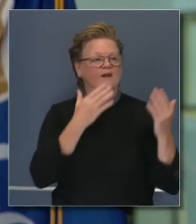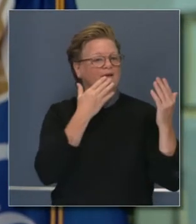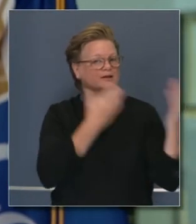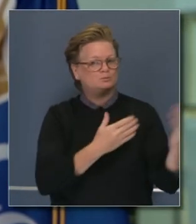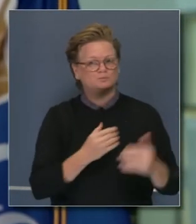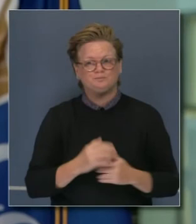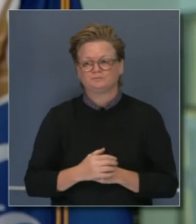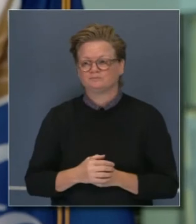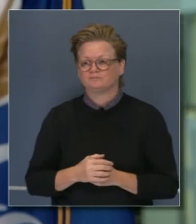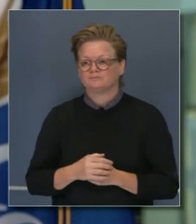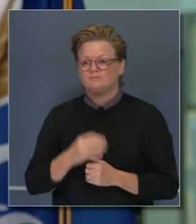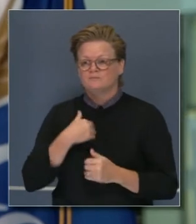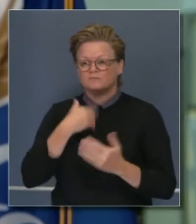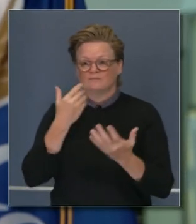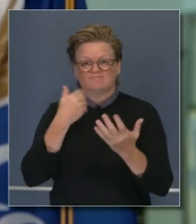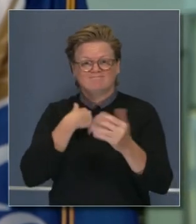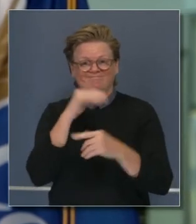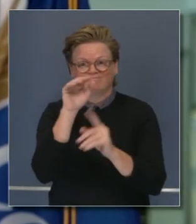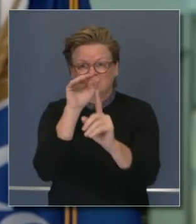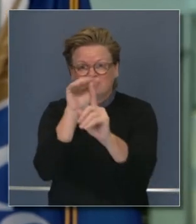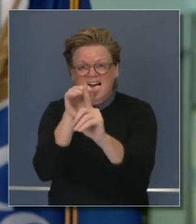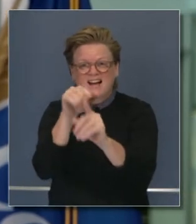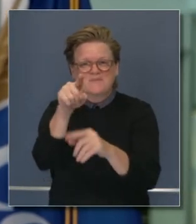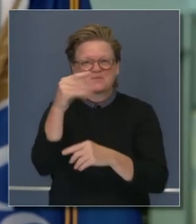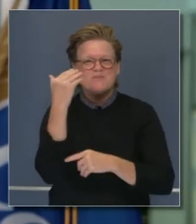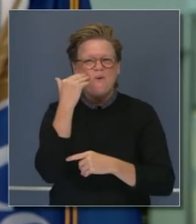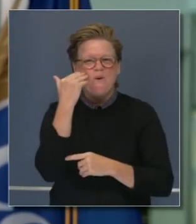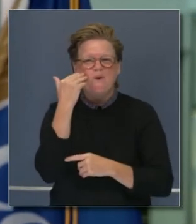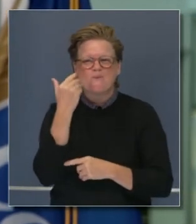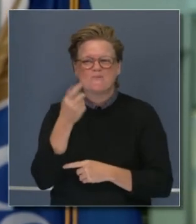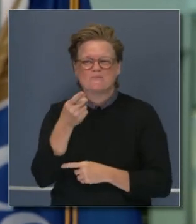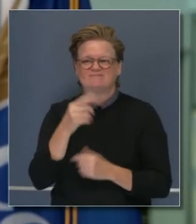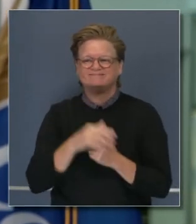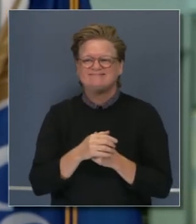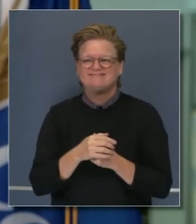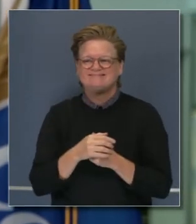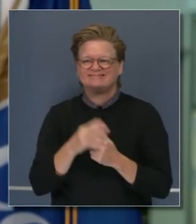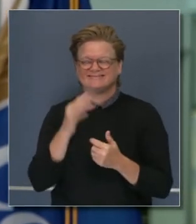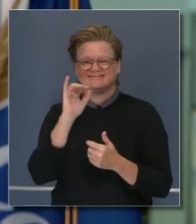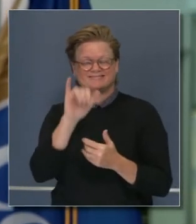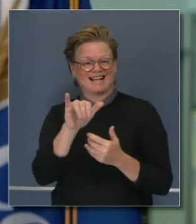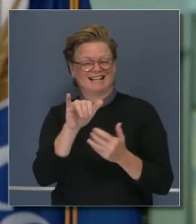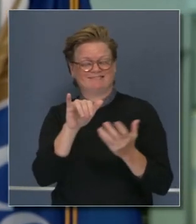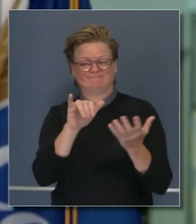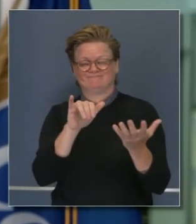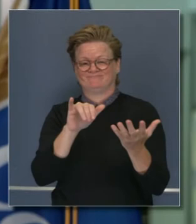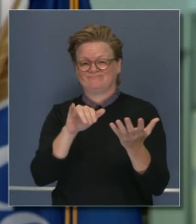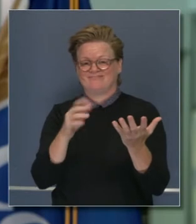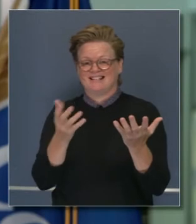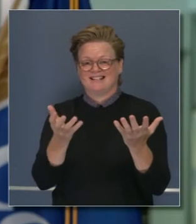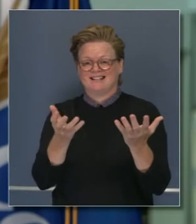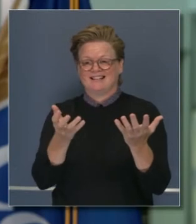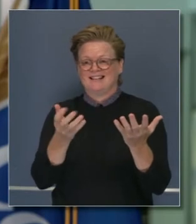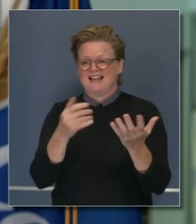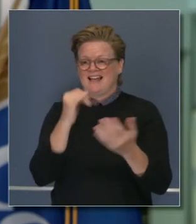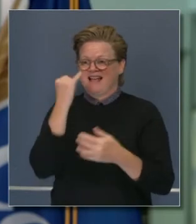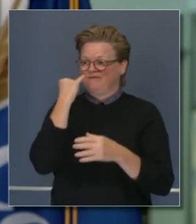Reitero, quiero recordarles a todos lo que ya saben bien, la naturaleza de estas